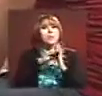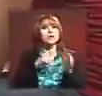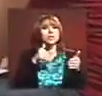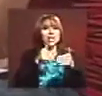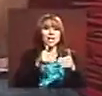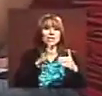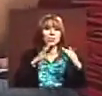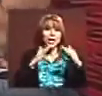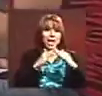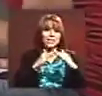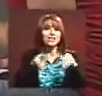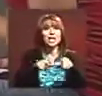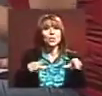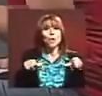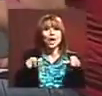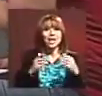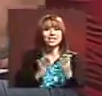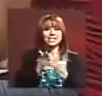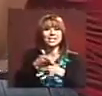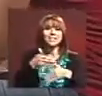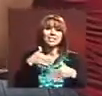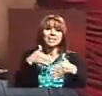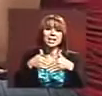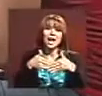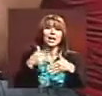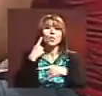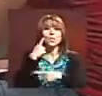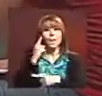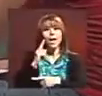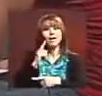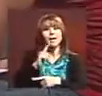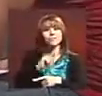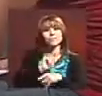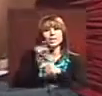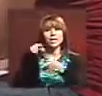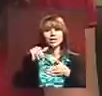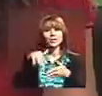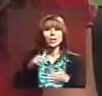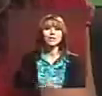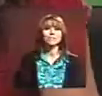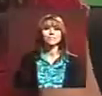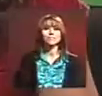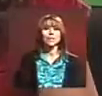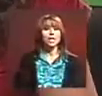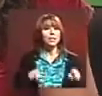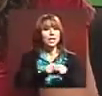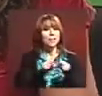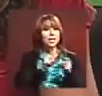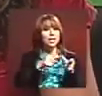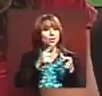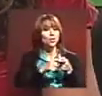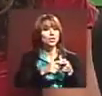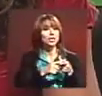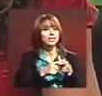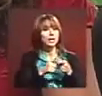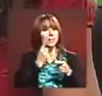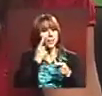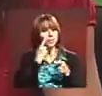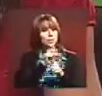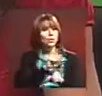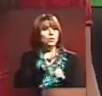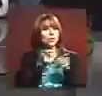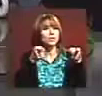accesible, en un lugar donde sea cercano hasta para su lugar de estudio, si es que todavía continúa estudiando. Acá metemos también entonces el asunto de zonas rurales,